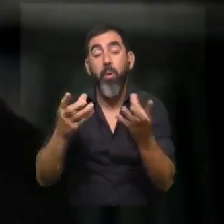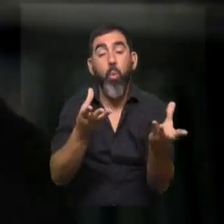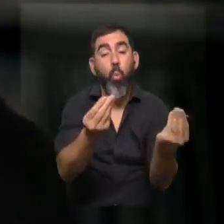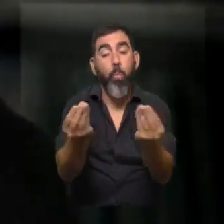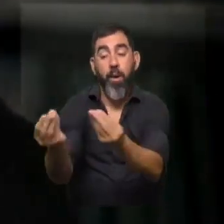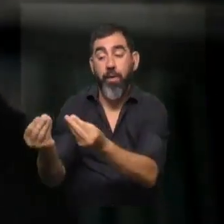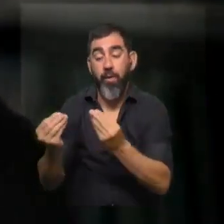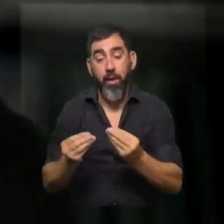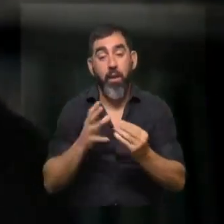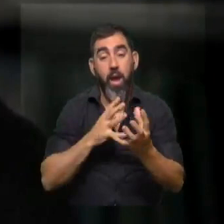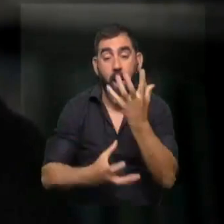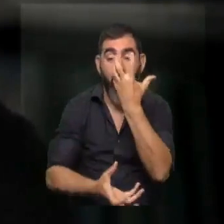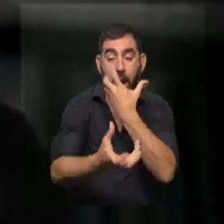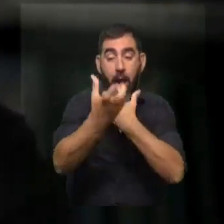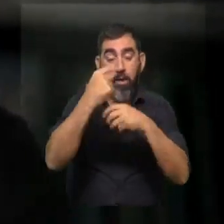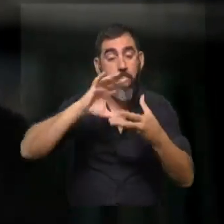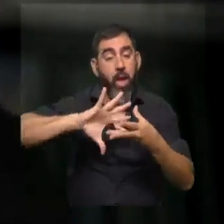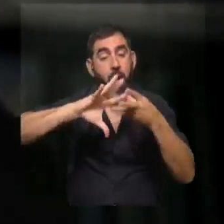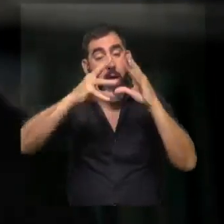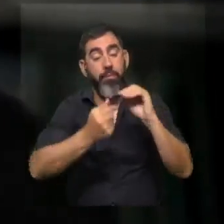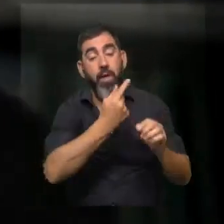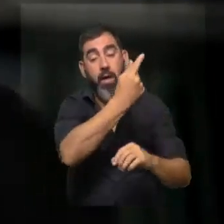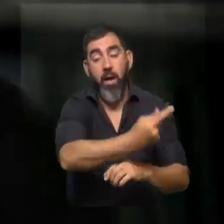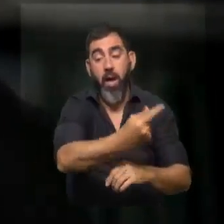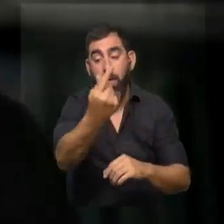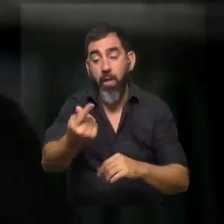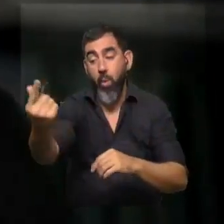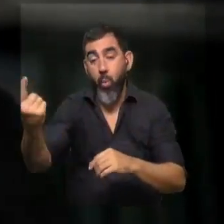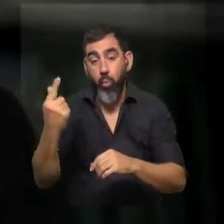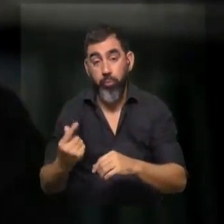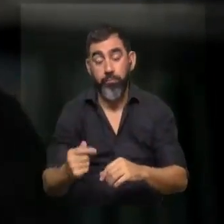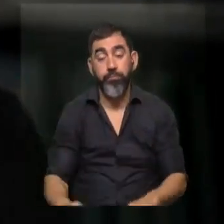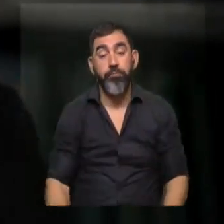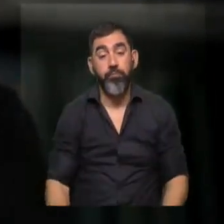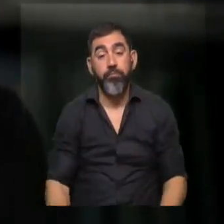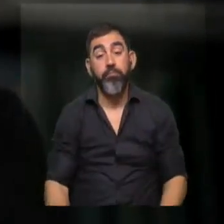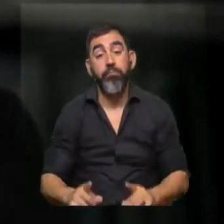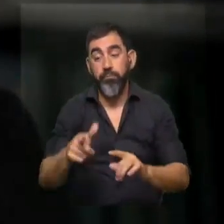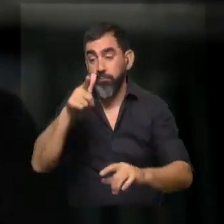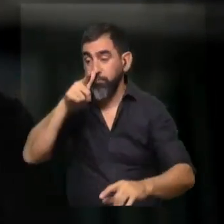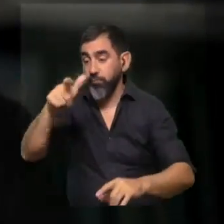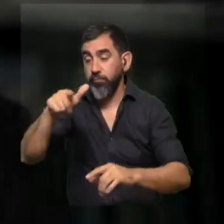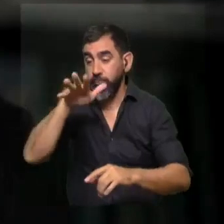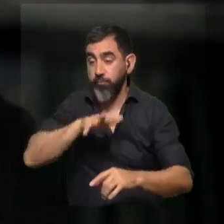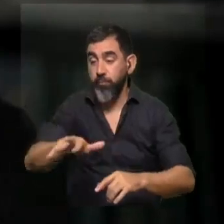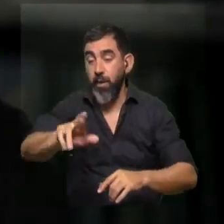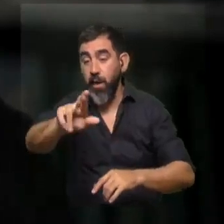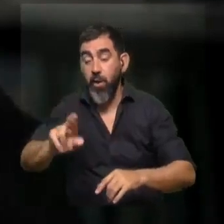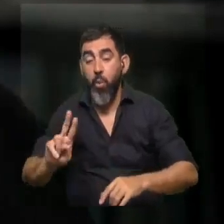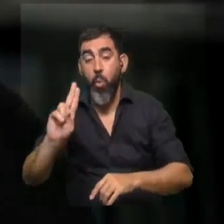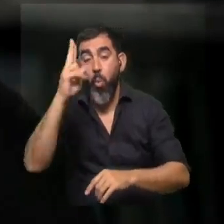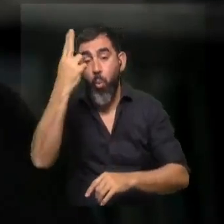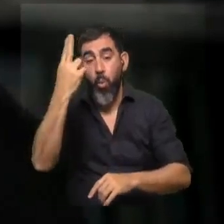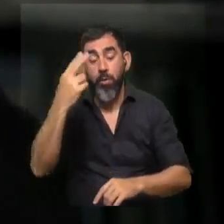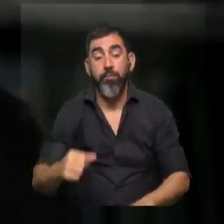donde existen especies específicamente adaptadas a cada uno de estos ambientes. Y además desemboca directamente en el río Uruguay, en una zona aguas abajo